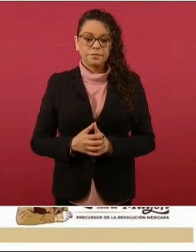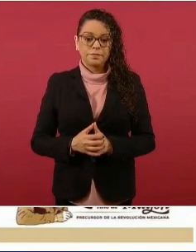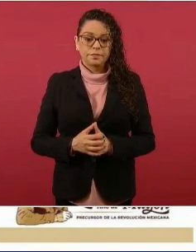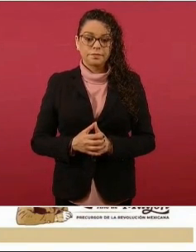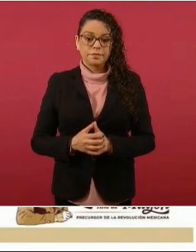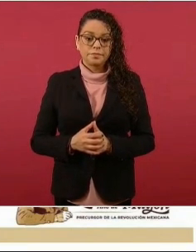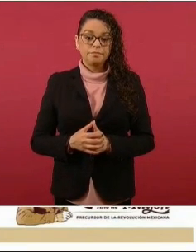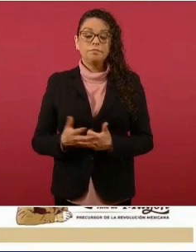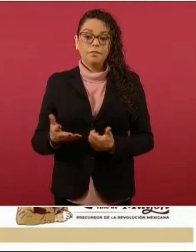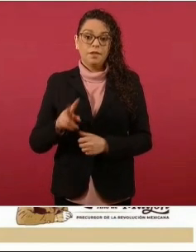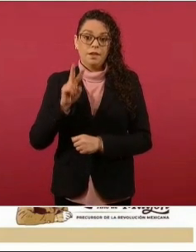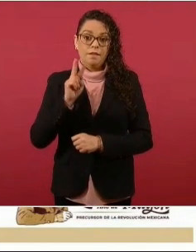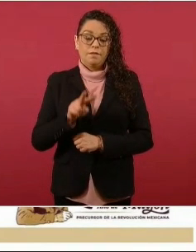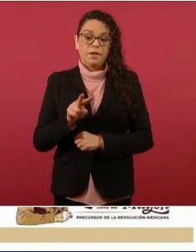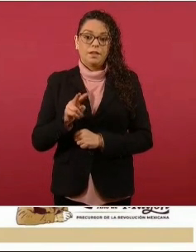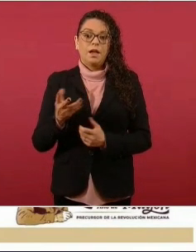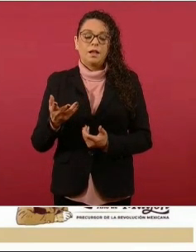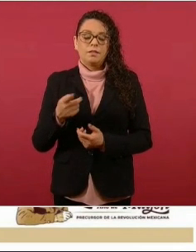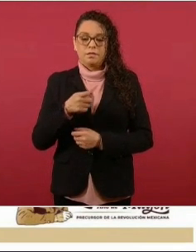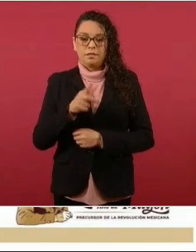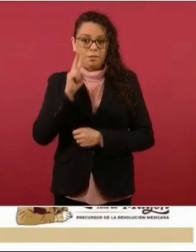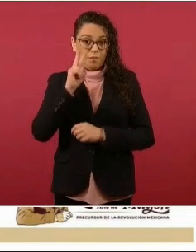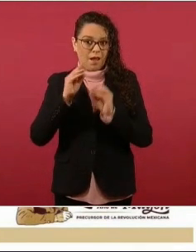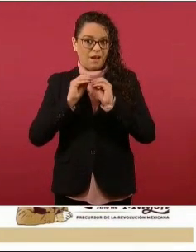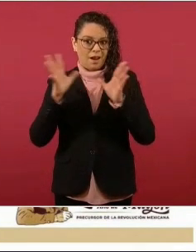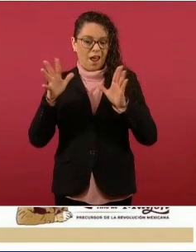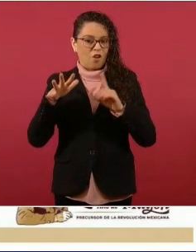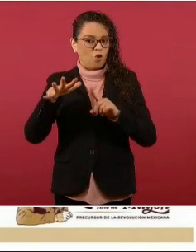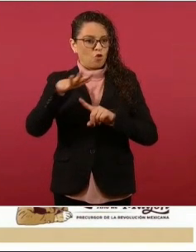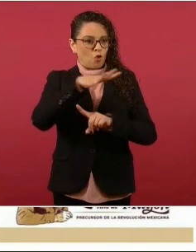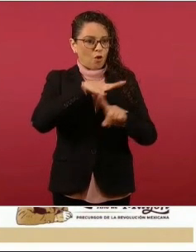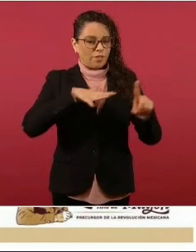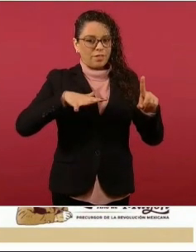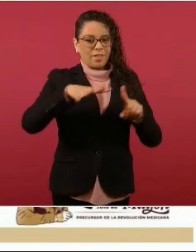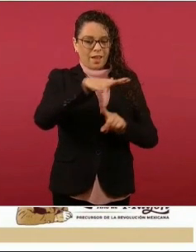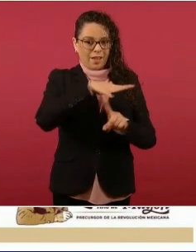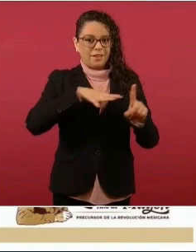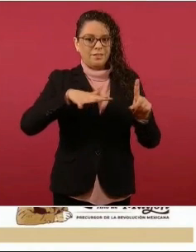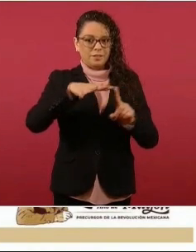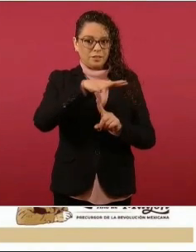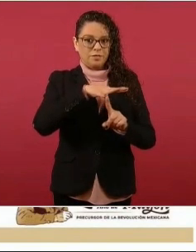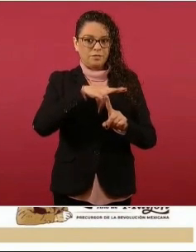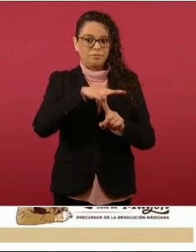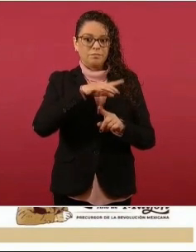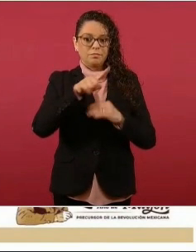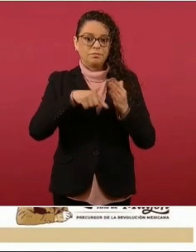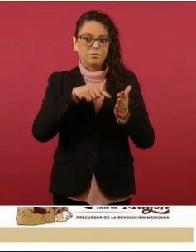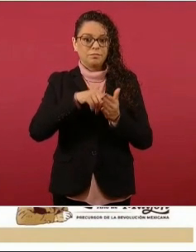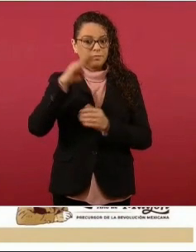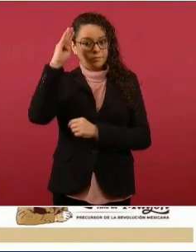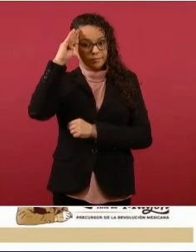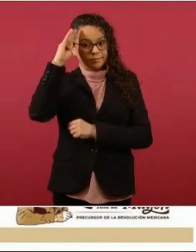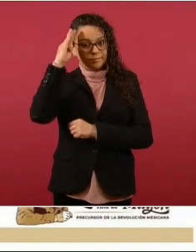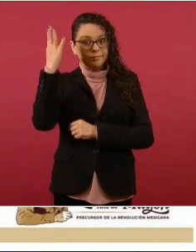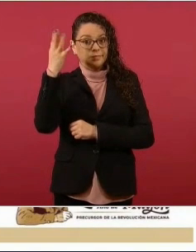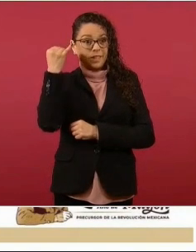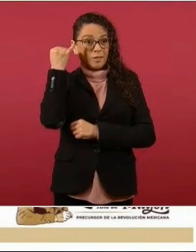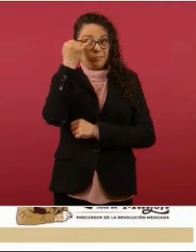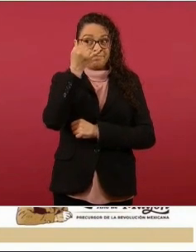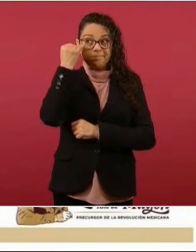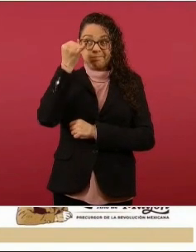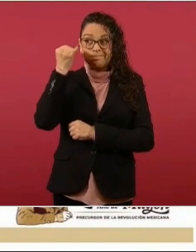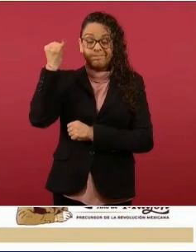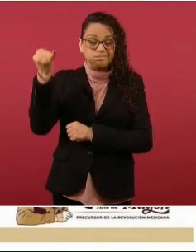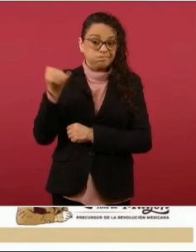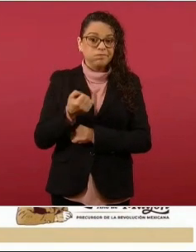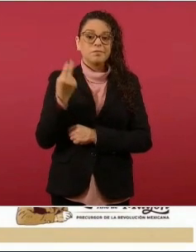un contexto muy claro sobre los sitios que pudieran estar mayormente marginados y requieren de mayor apoyo. Y esto